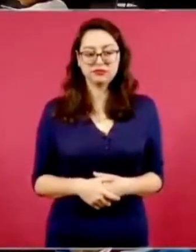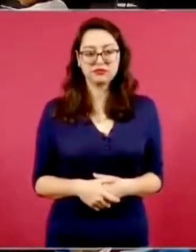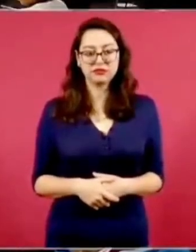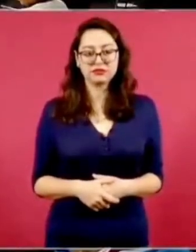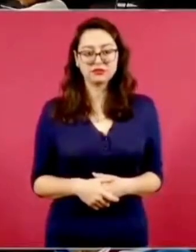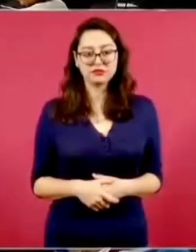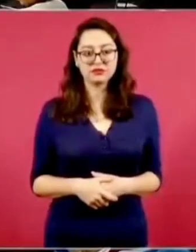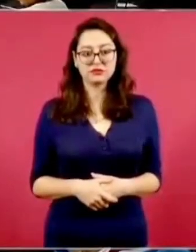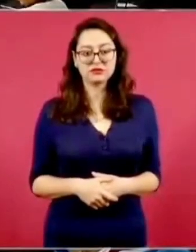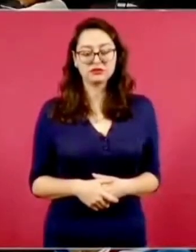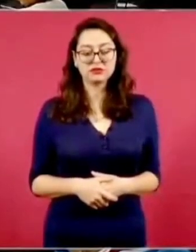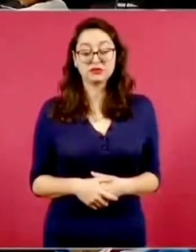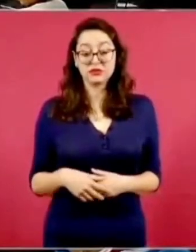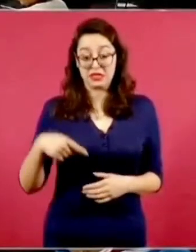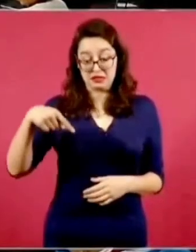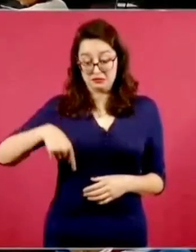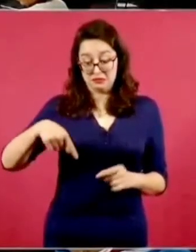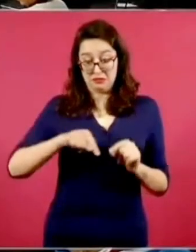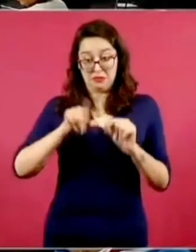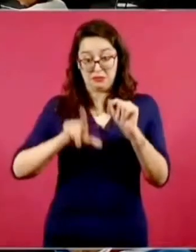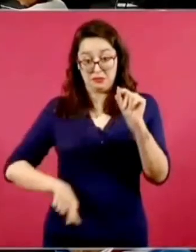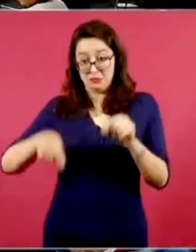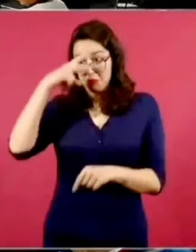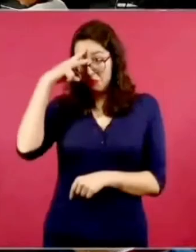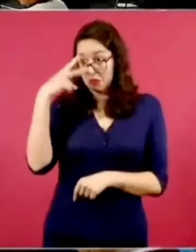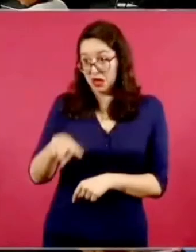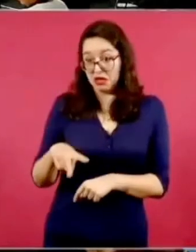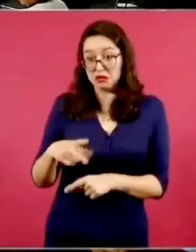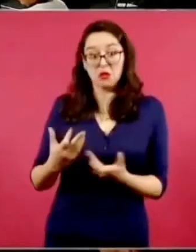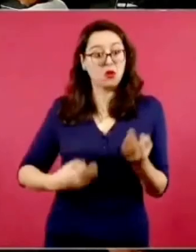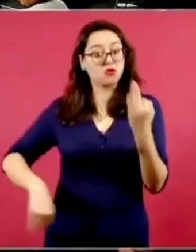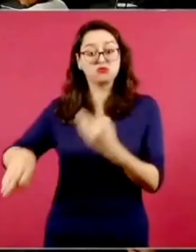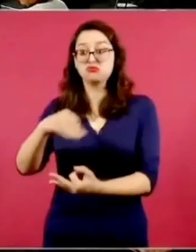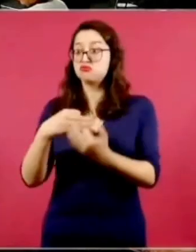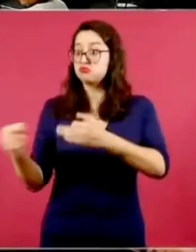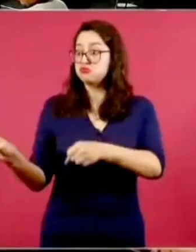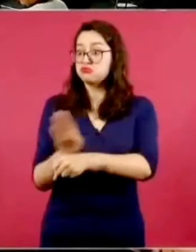prácticamente a todos los mexicanos les ha ido bien.